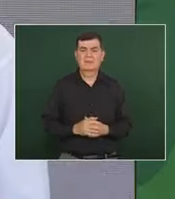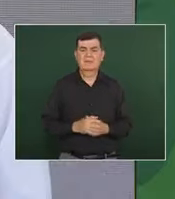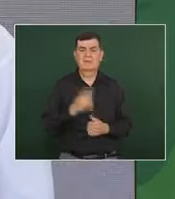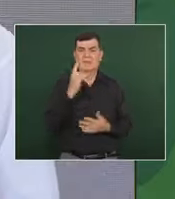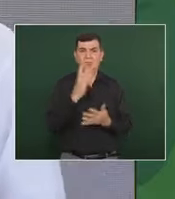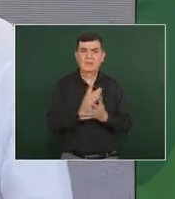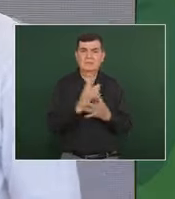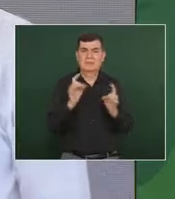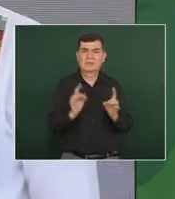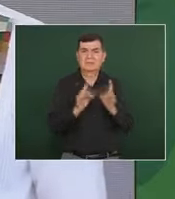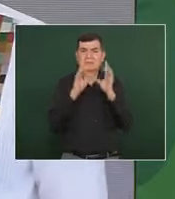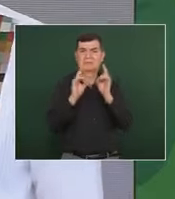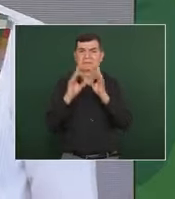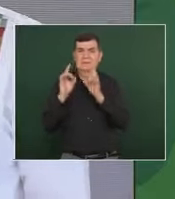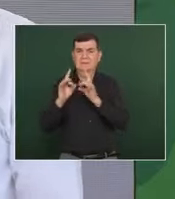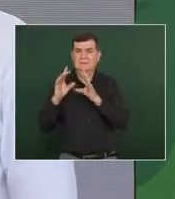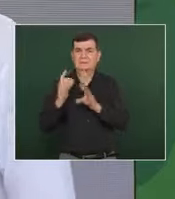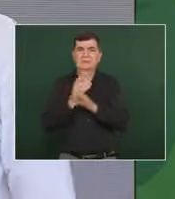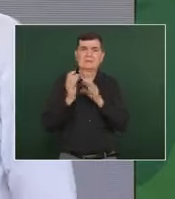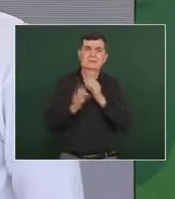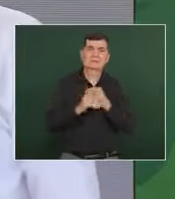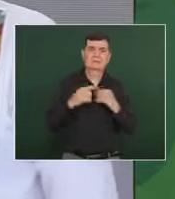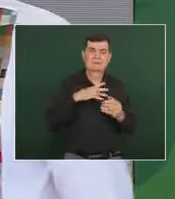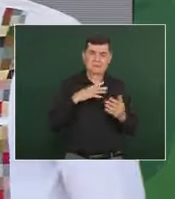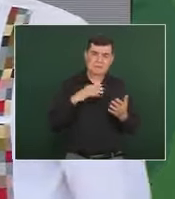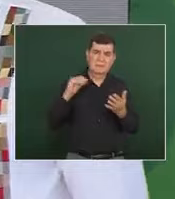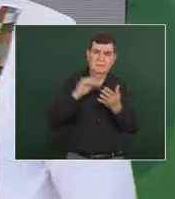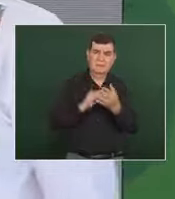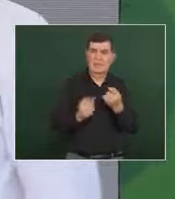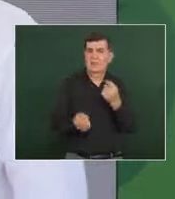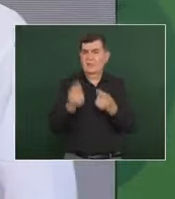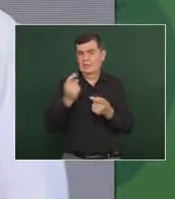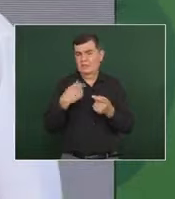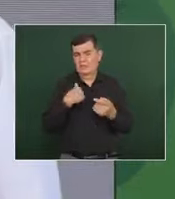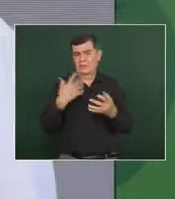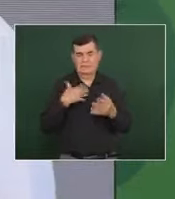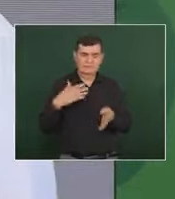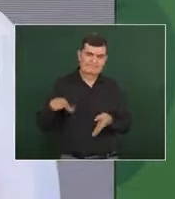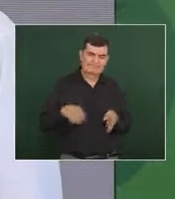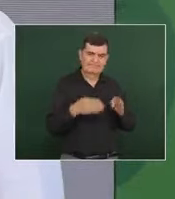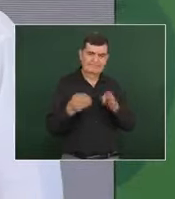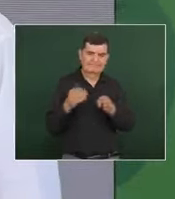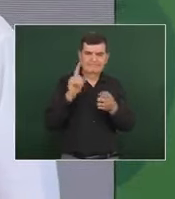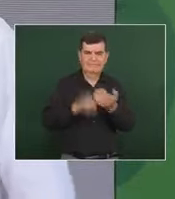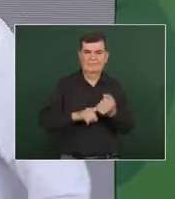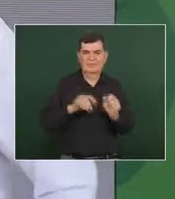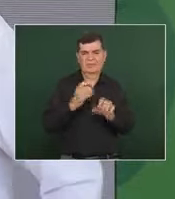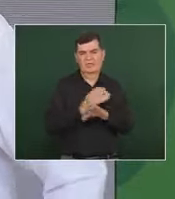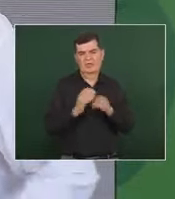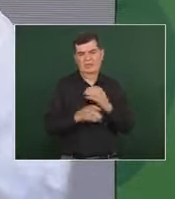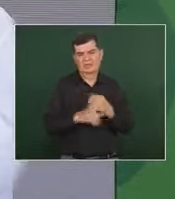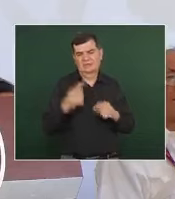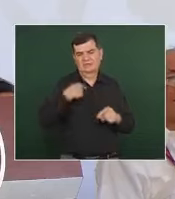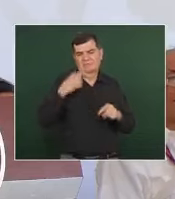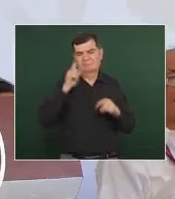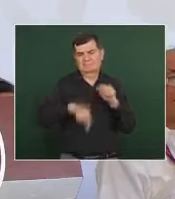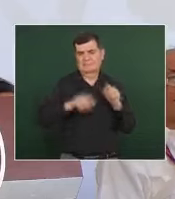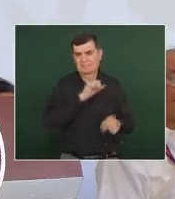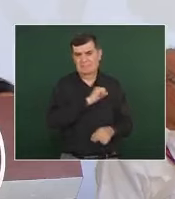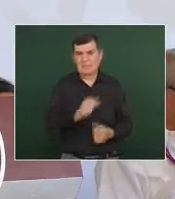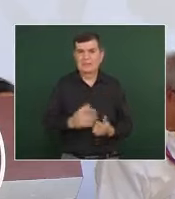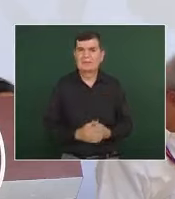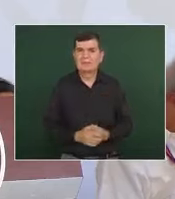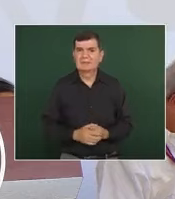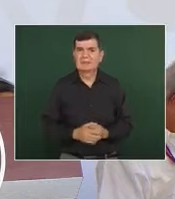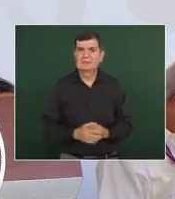son las circunstancias las que llevan a algunos a tomar el camino de las conductas antisociales.